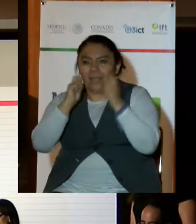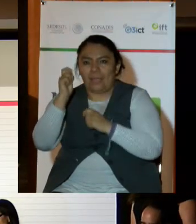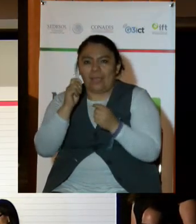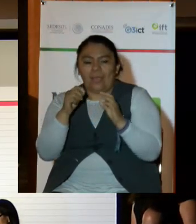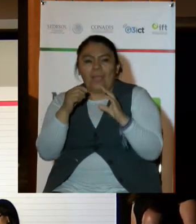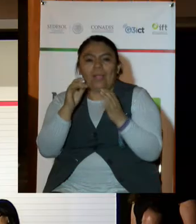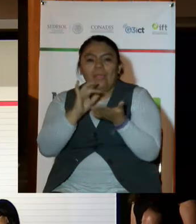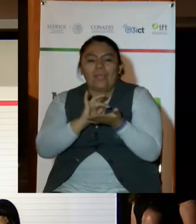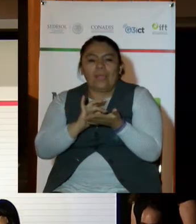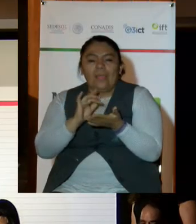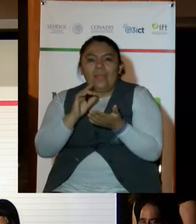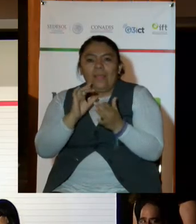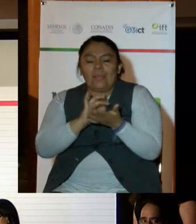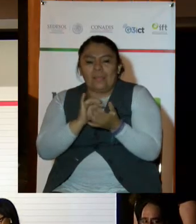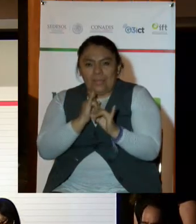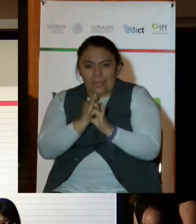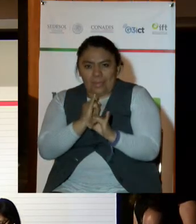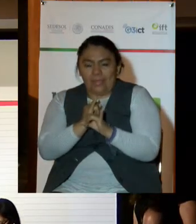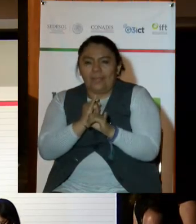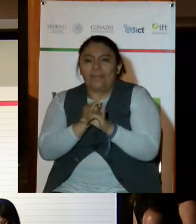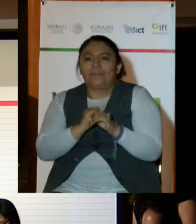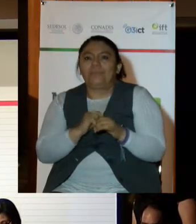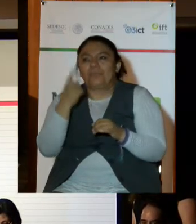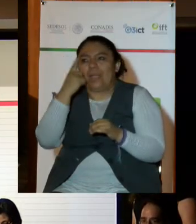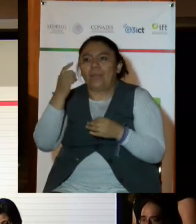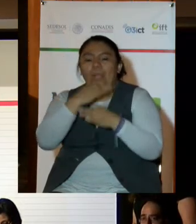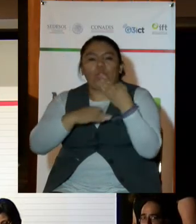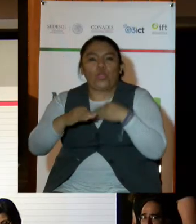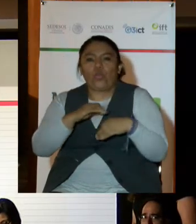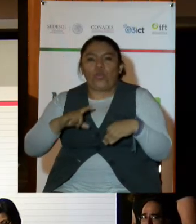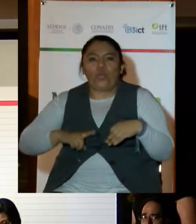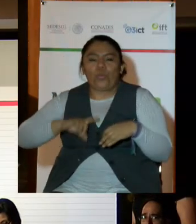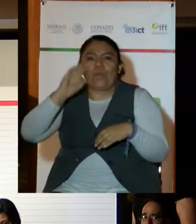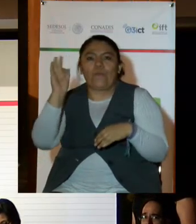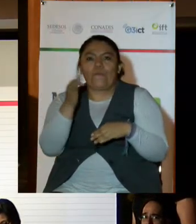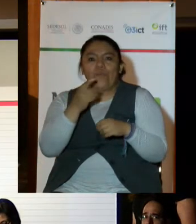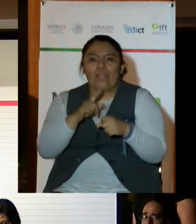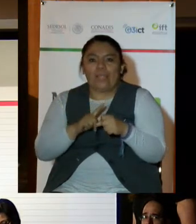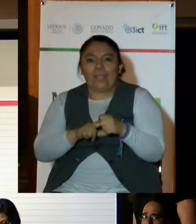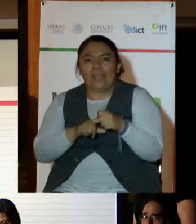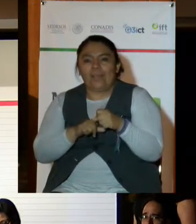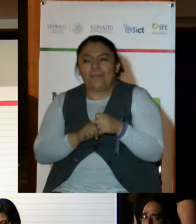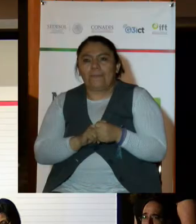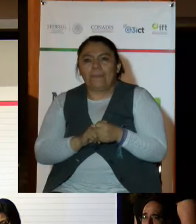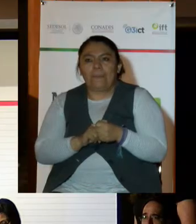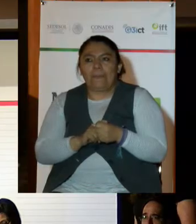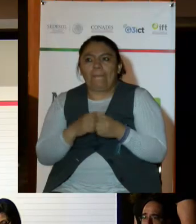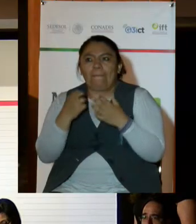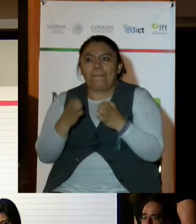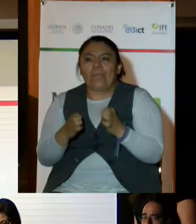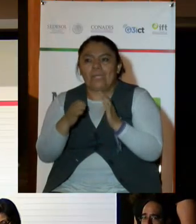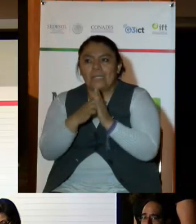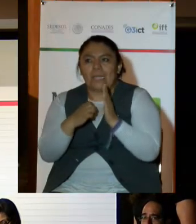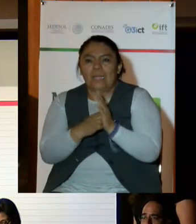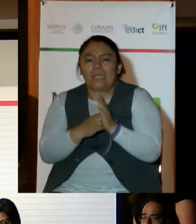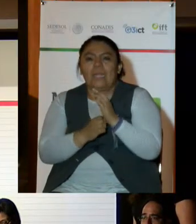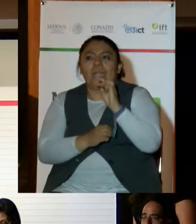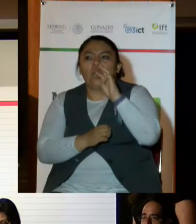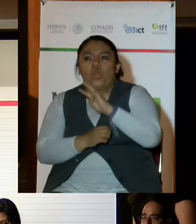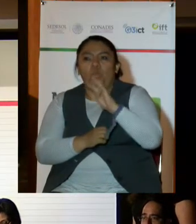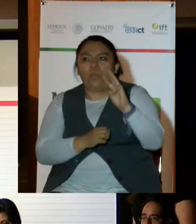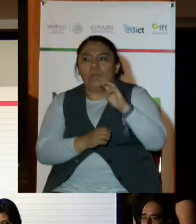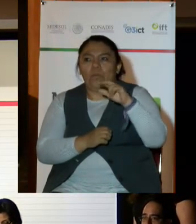sí será el estándar y no será el estándar, y al final nos da mucho gusto, hoy tuvimos la presencia de Víctor,